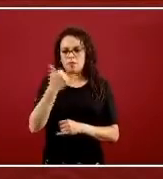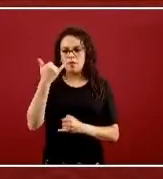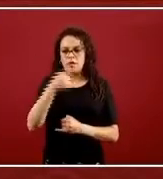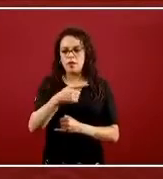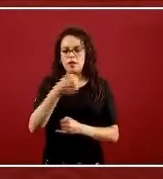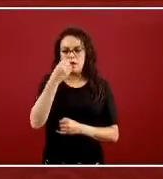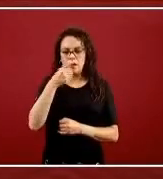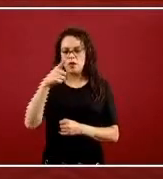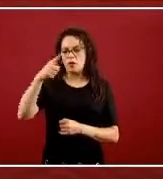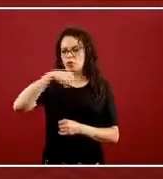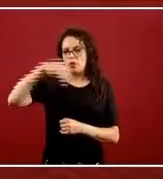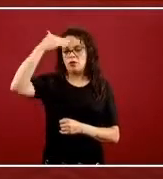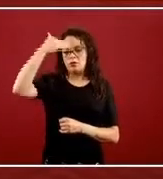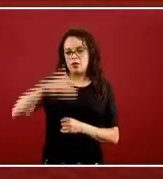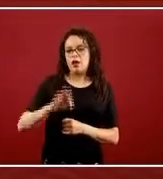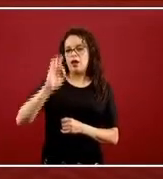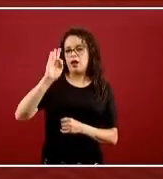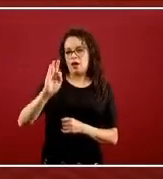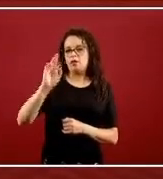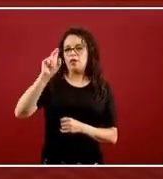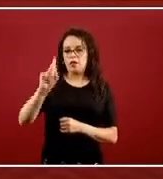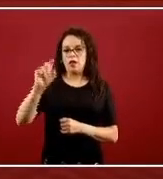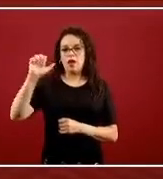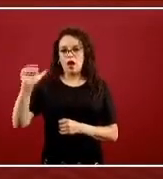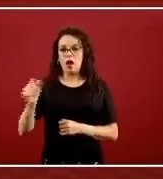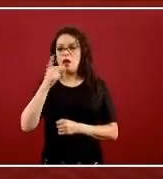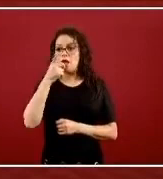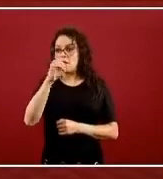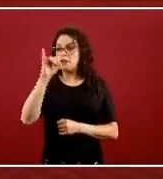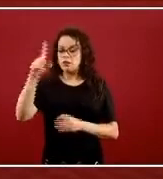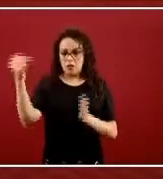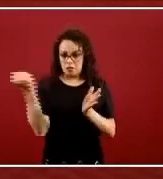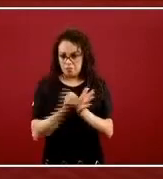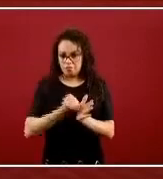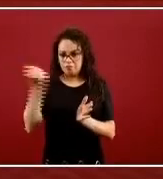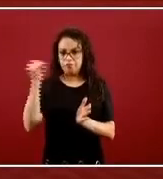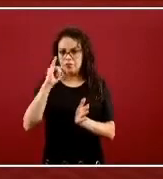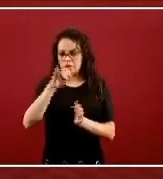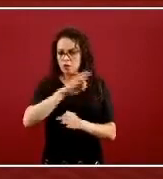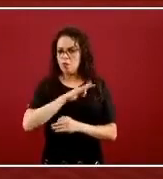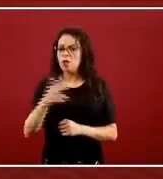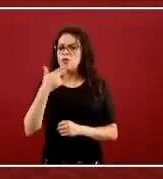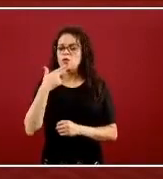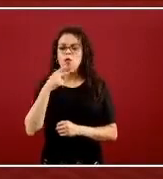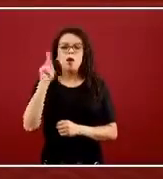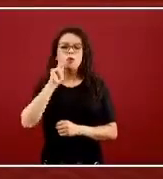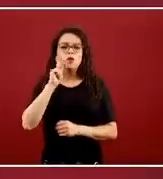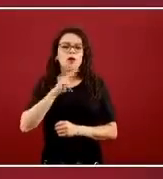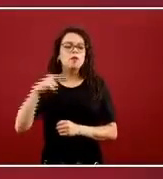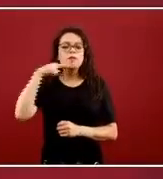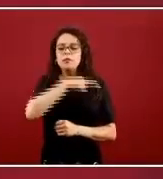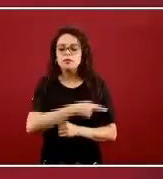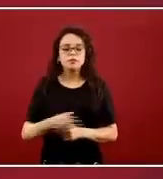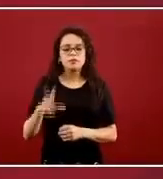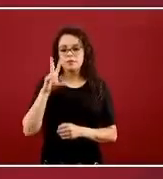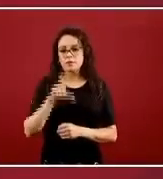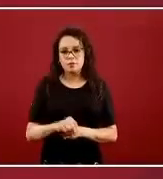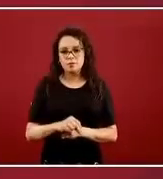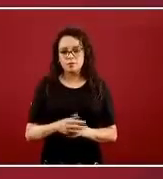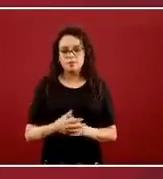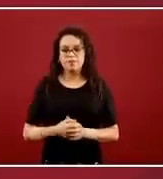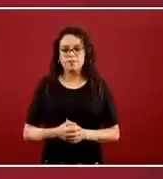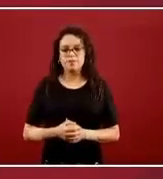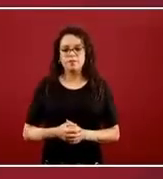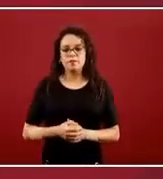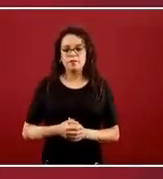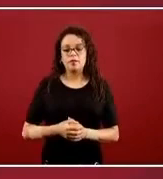FDA, había autorizado una prueba rápida. También, con la colaboración de la Embajada de Estados Unidos en México